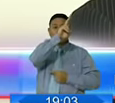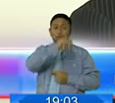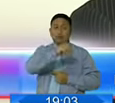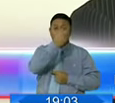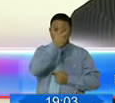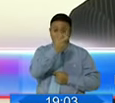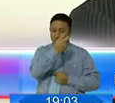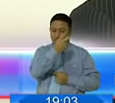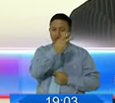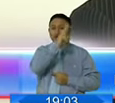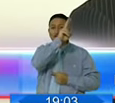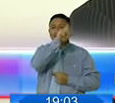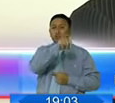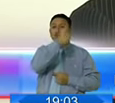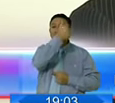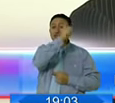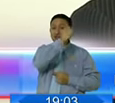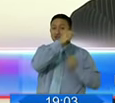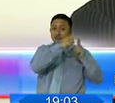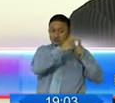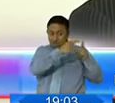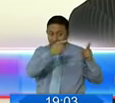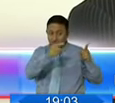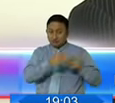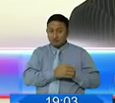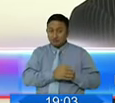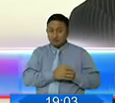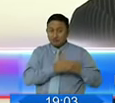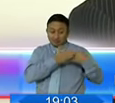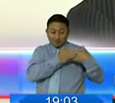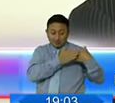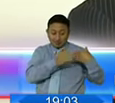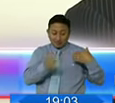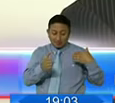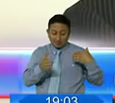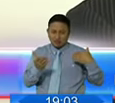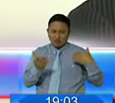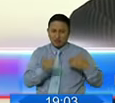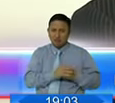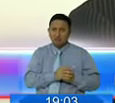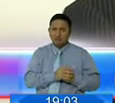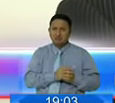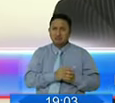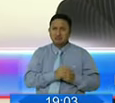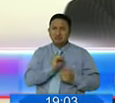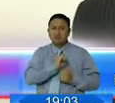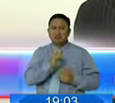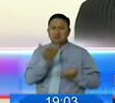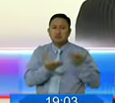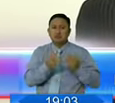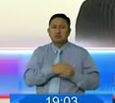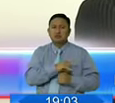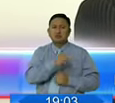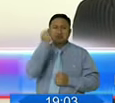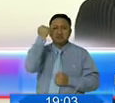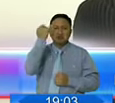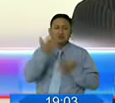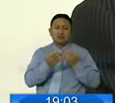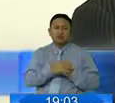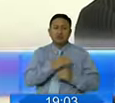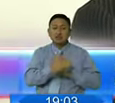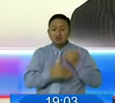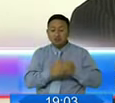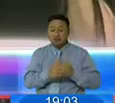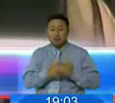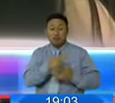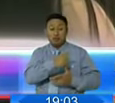2010. En 2010 no había ningún tipo, ni siquiera una incidencia o una presunción de un posible desenlace de